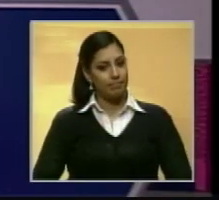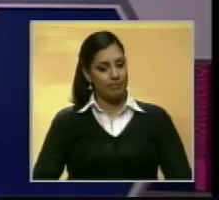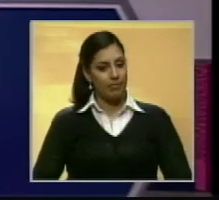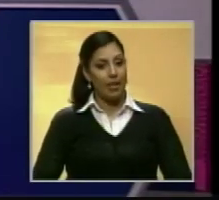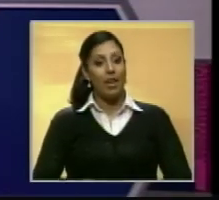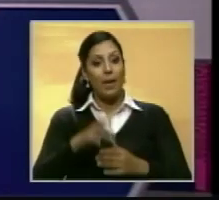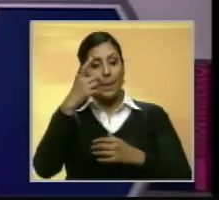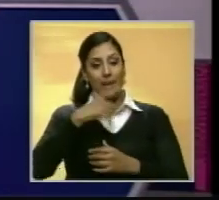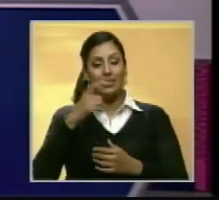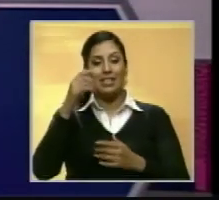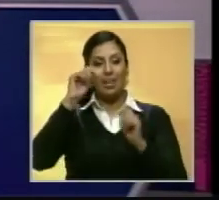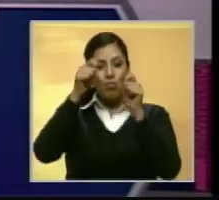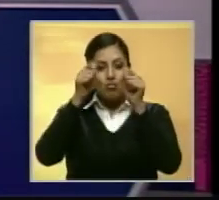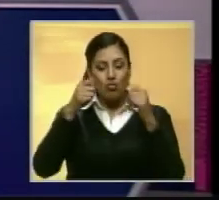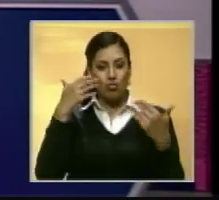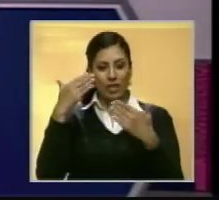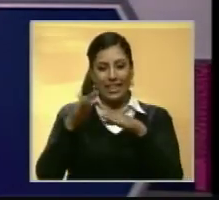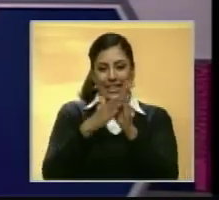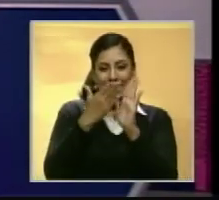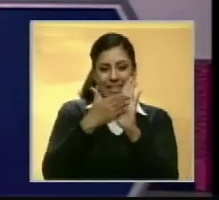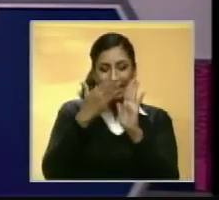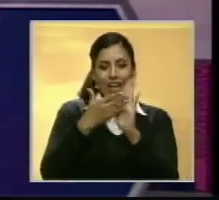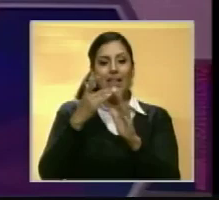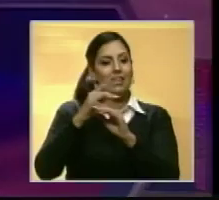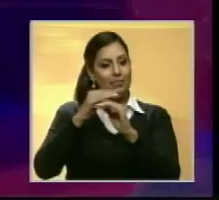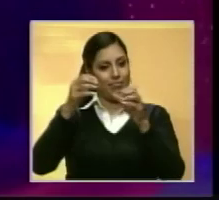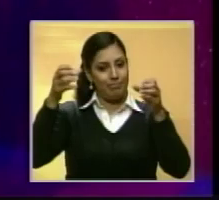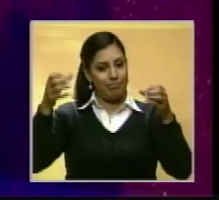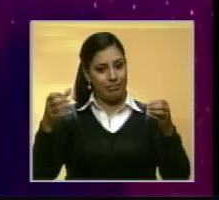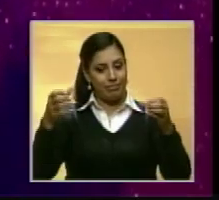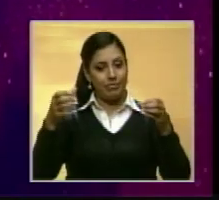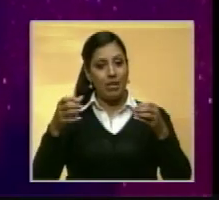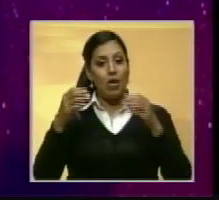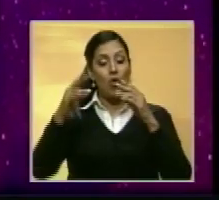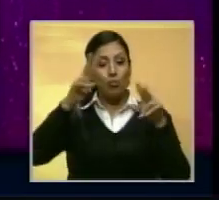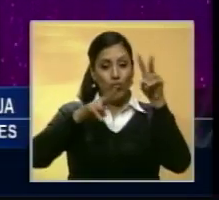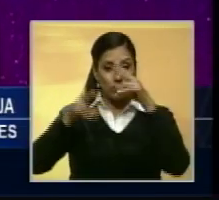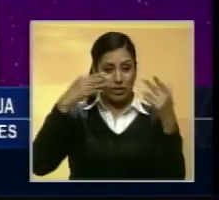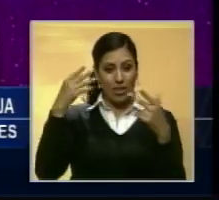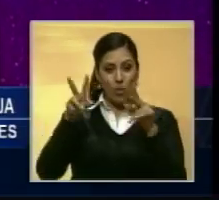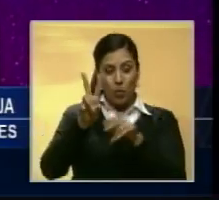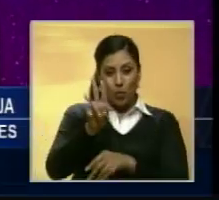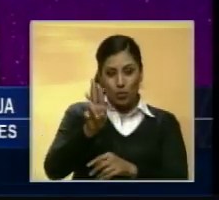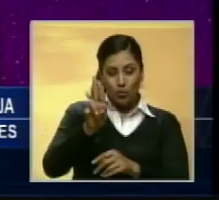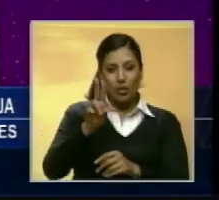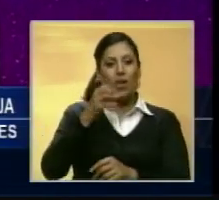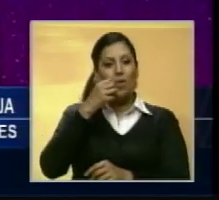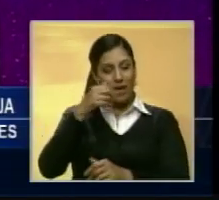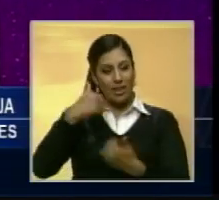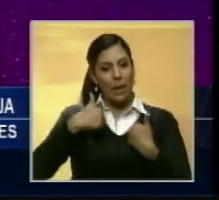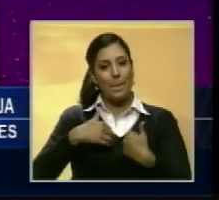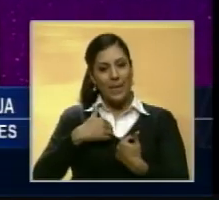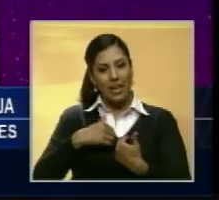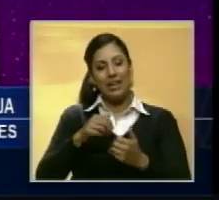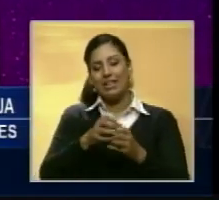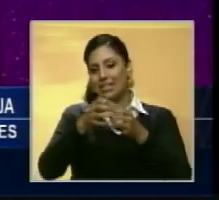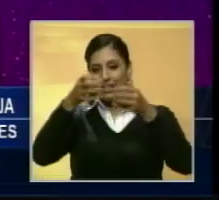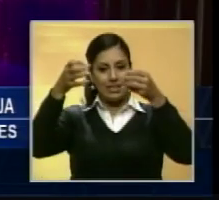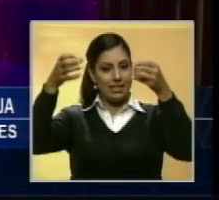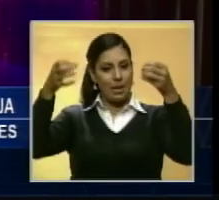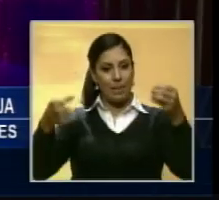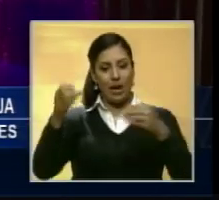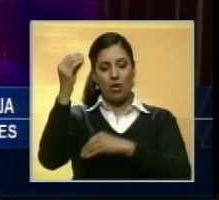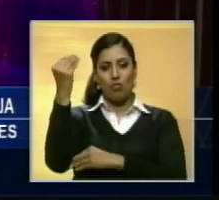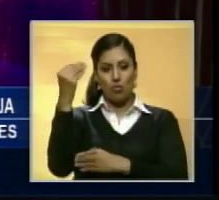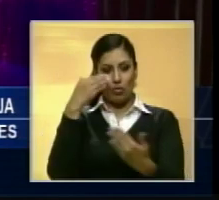Y las figuras de cera de Angelina y Brad también se separan. El Museo Madame Tussauds de Londres dijo este miércoles que separa las estatuas de